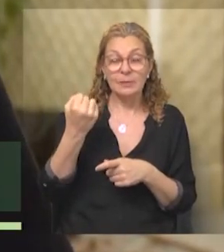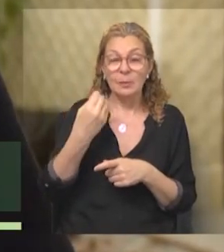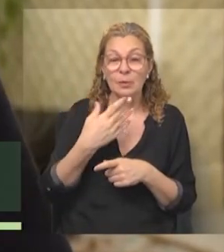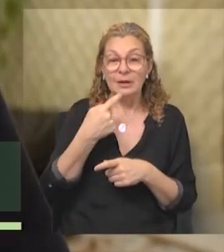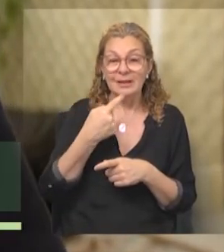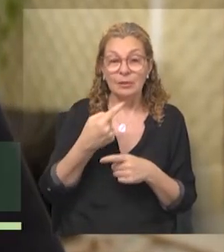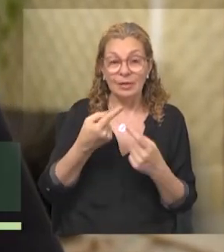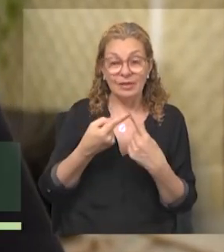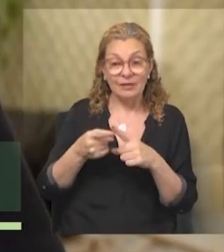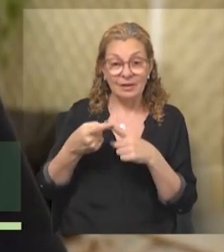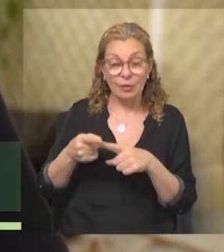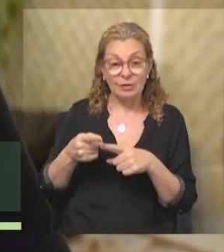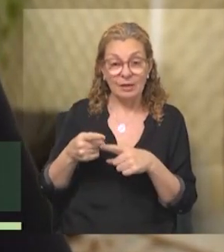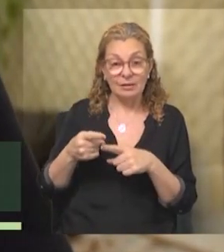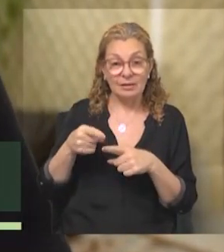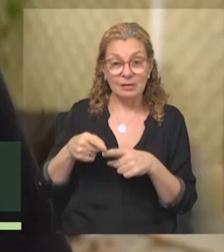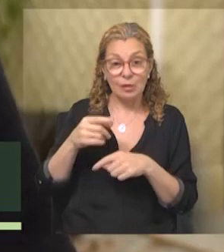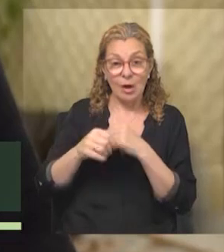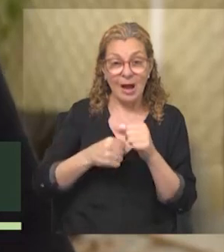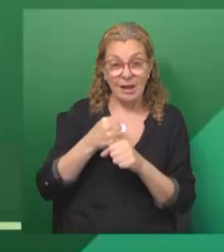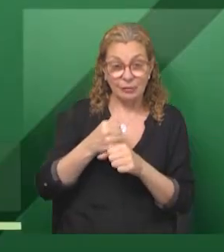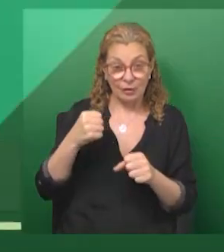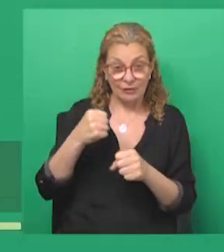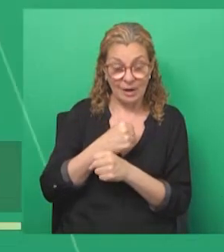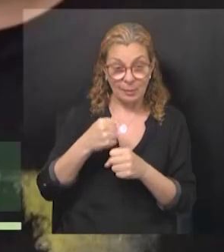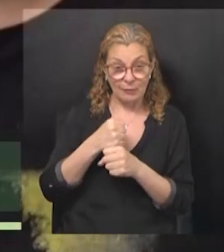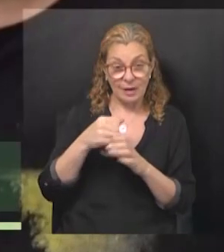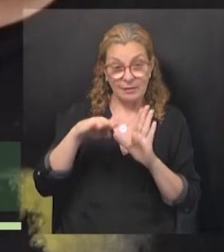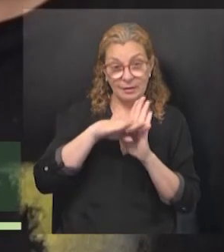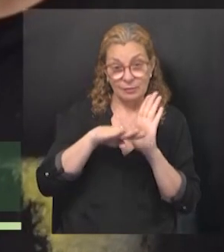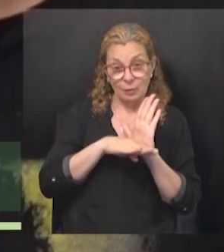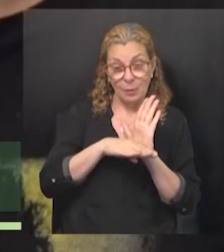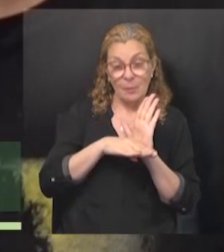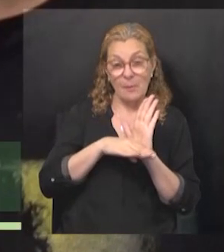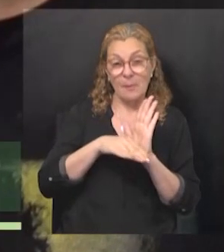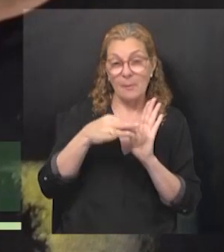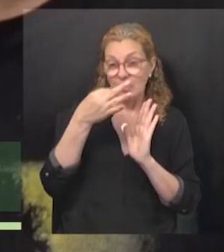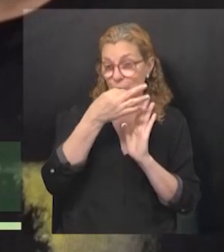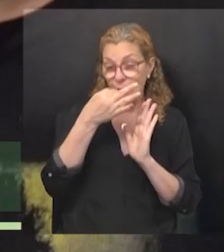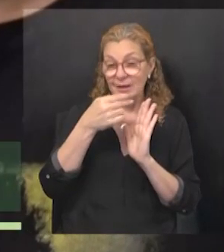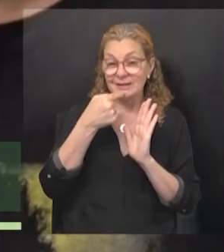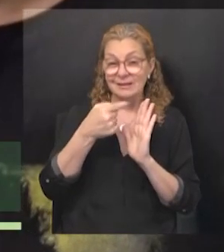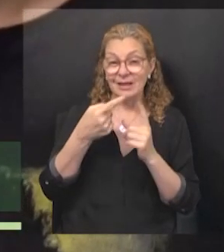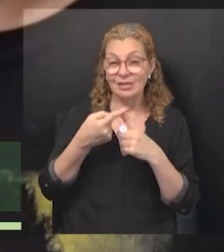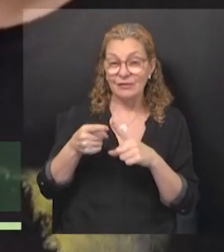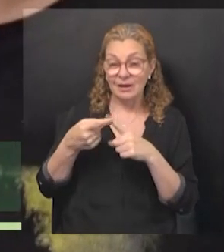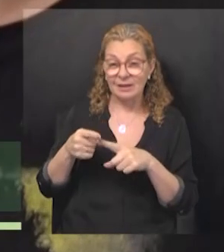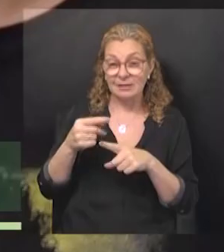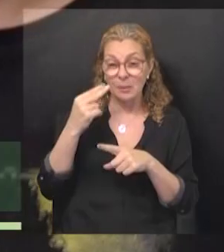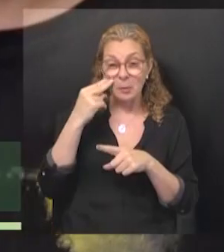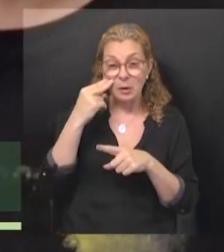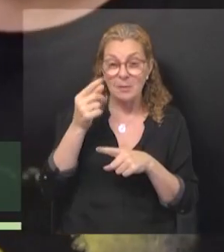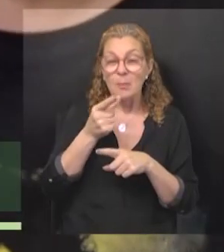han sucedido a lo largo de los años que viene aprobada La regulación de la marihuana distintos tipos de abusos